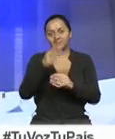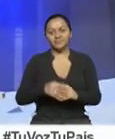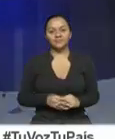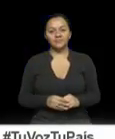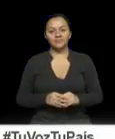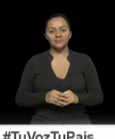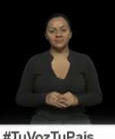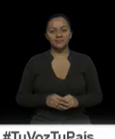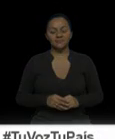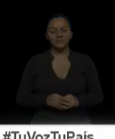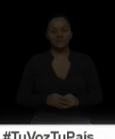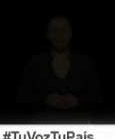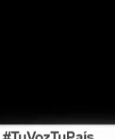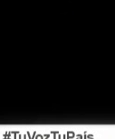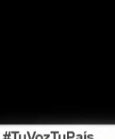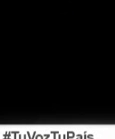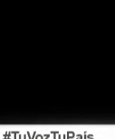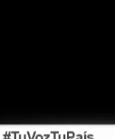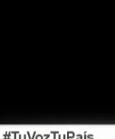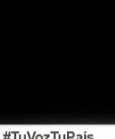continuación.